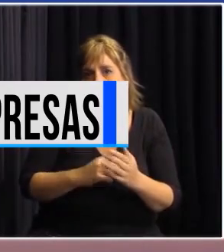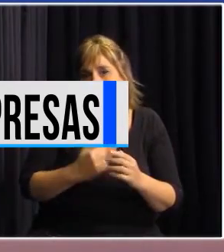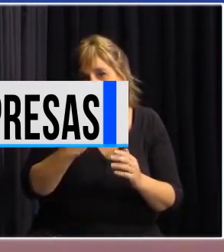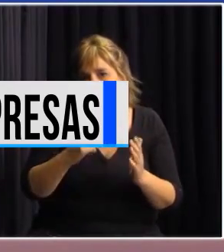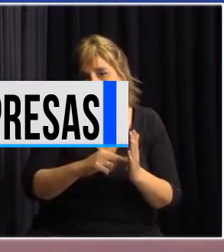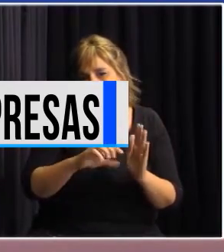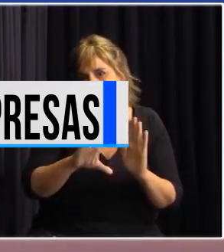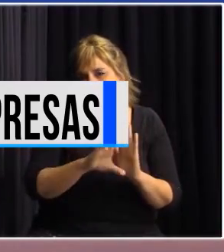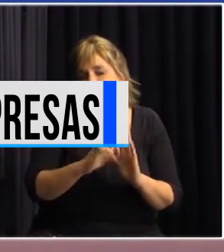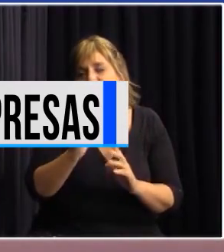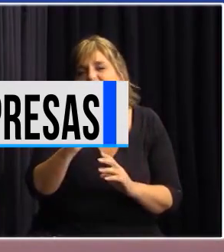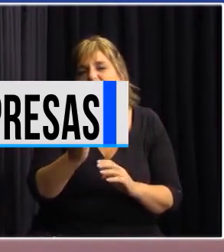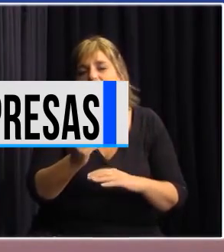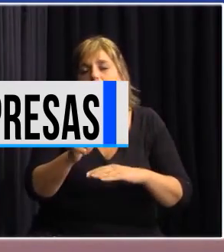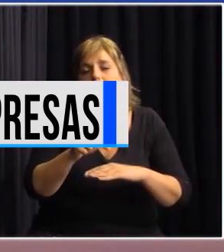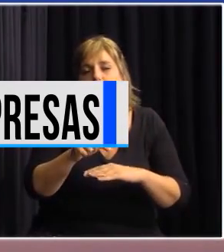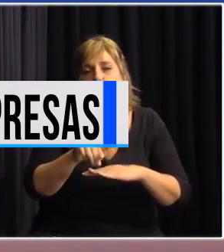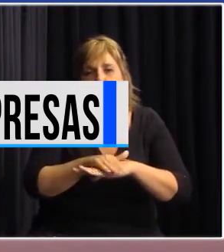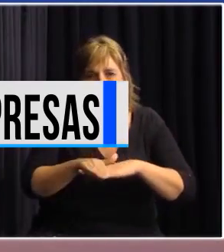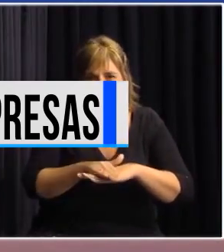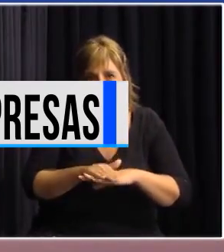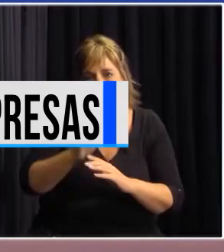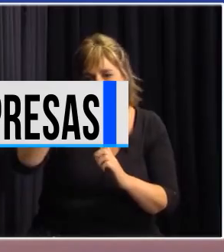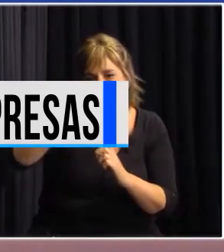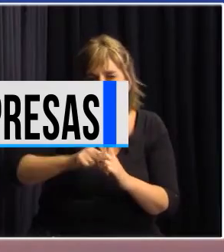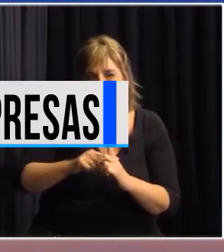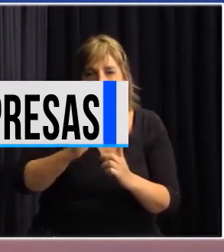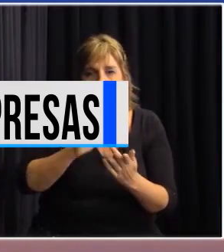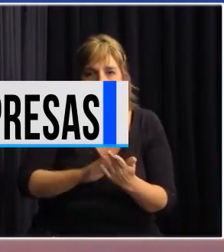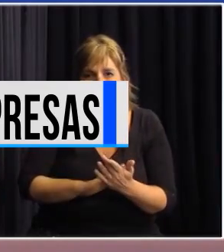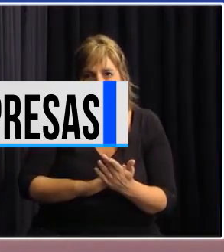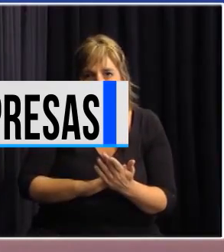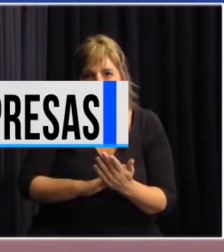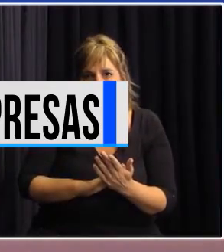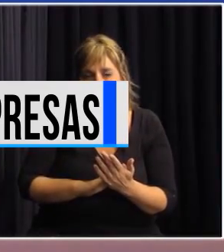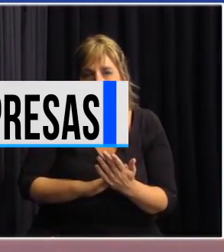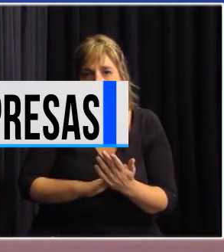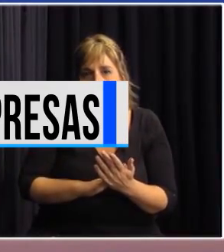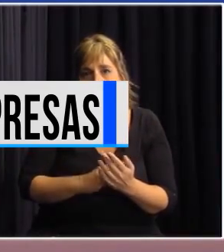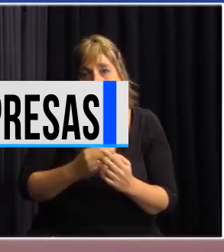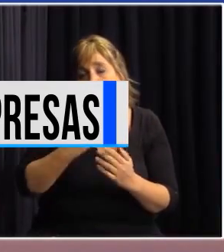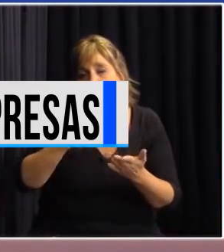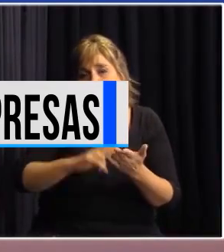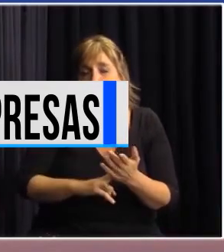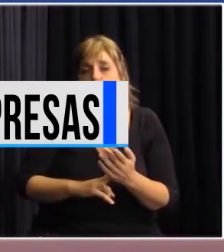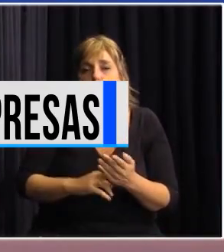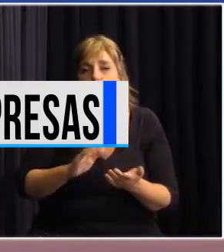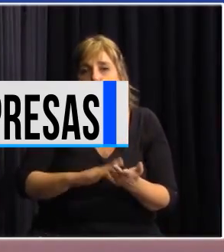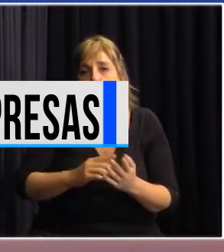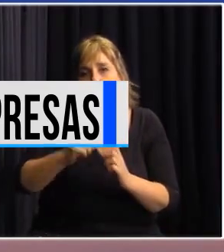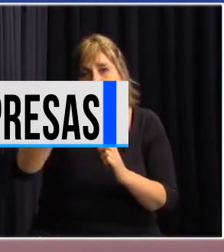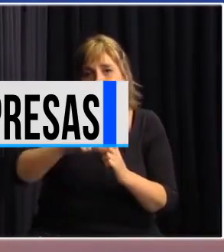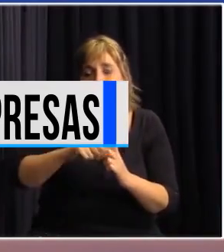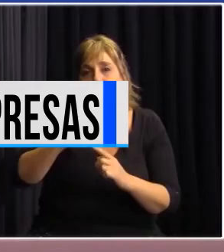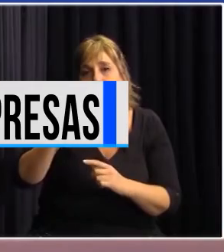que llamamos el iva mínimo en este caso el mes que corresponde a los tributos que corresponden al mes de